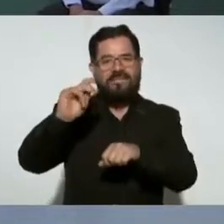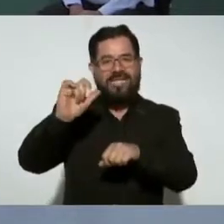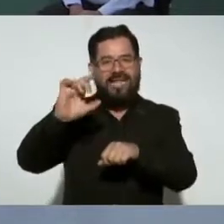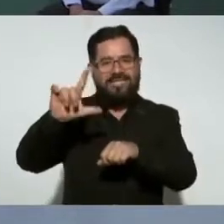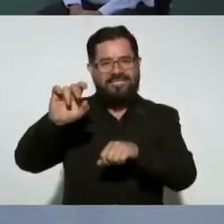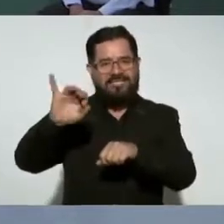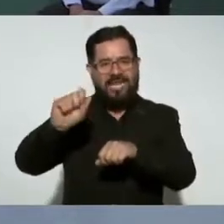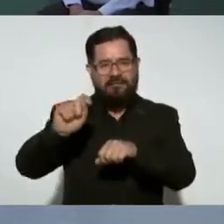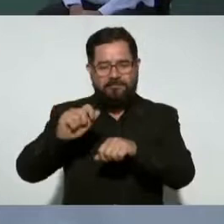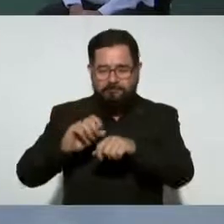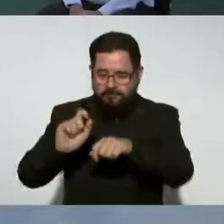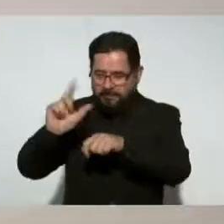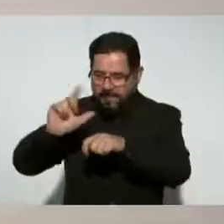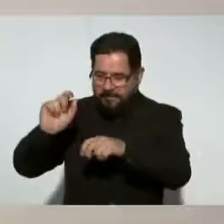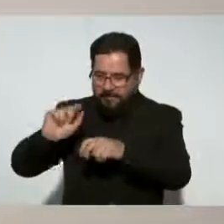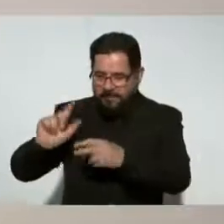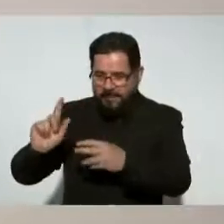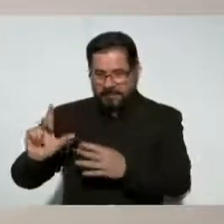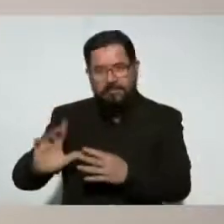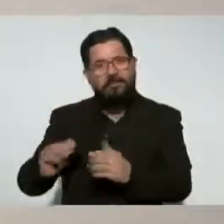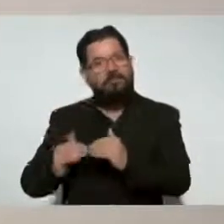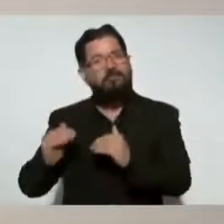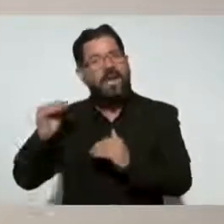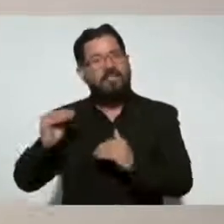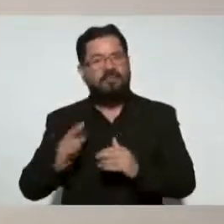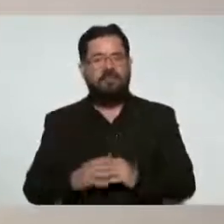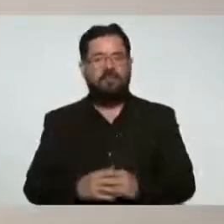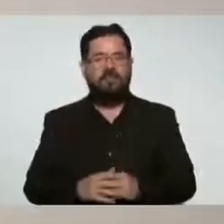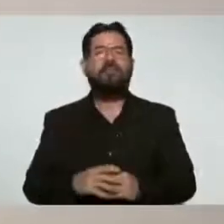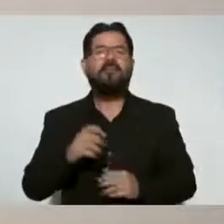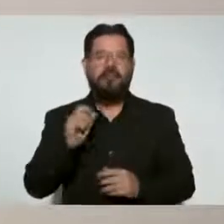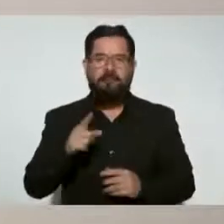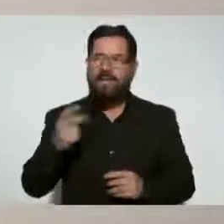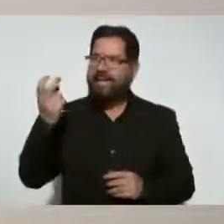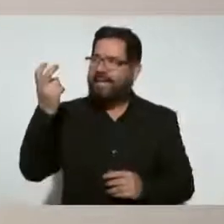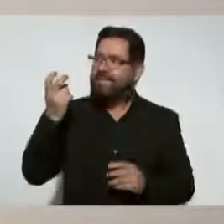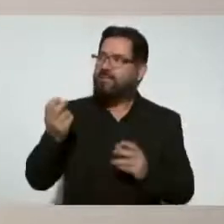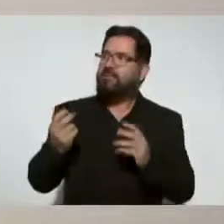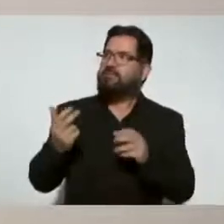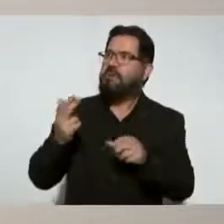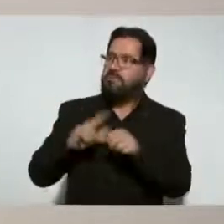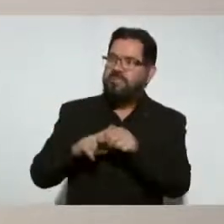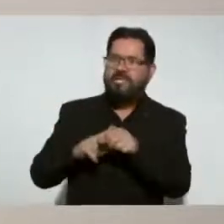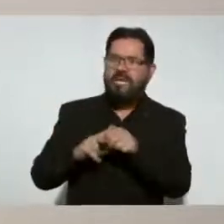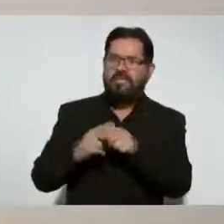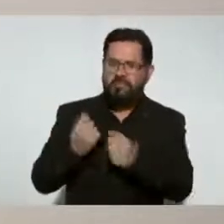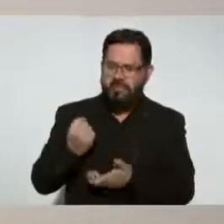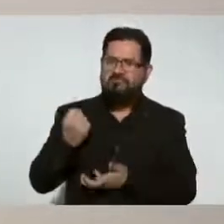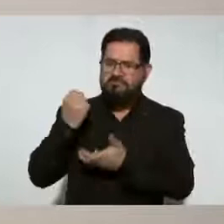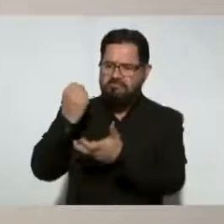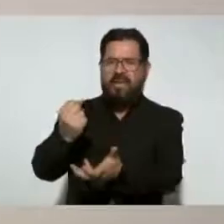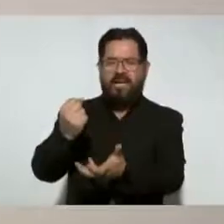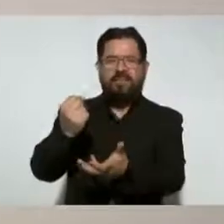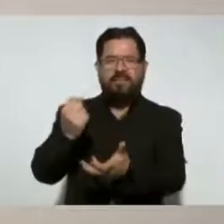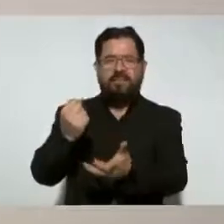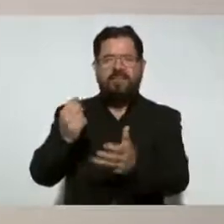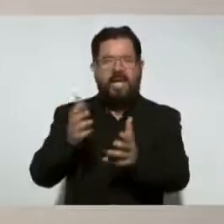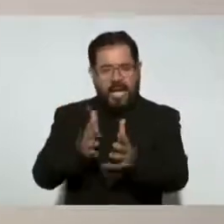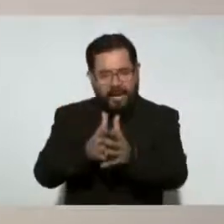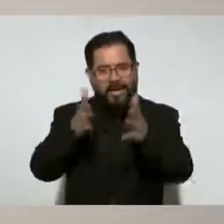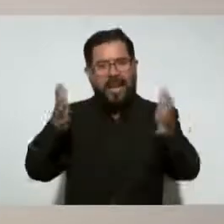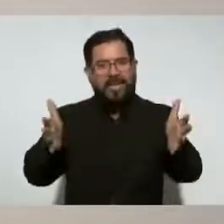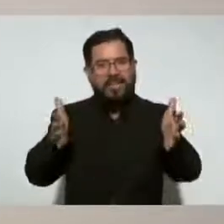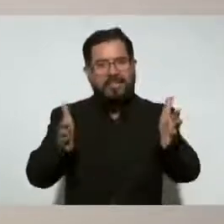destinar recursos para que estos hospitales se amplíen y atiendan a la gente y al mismo